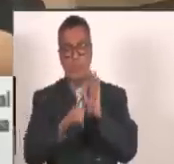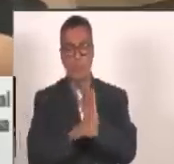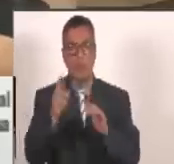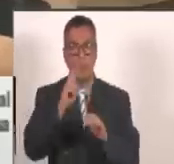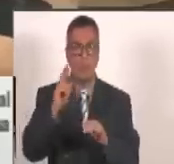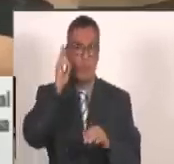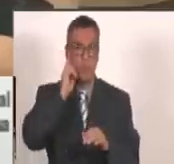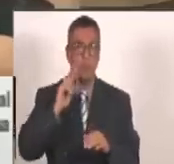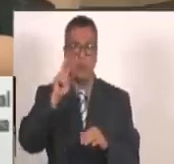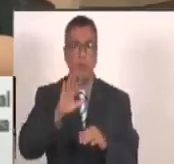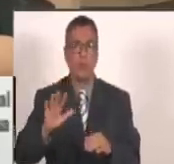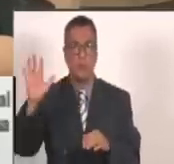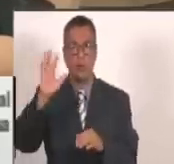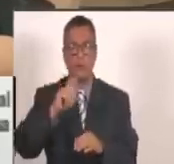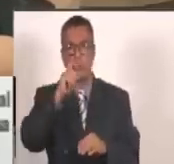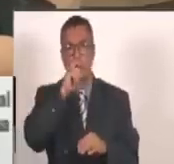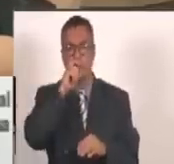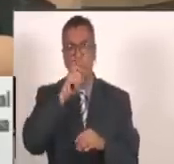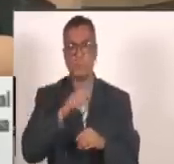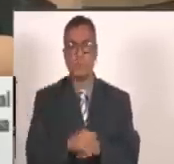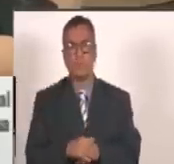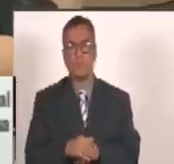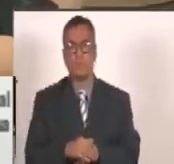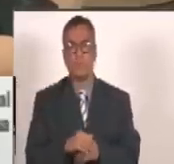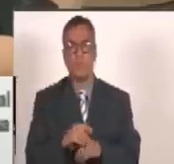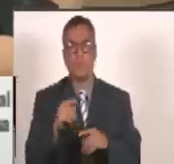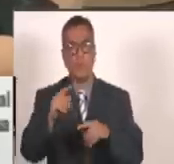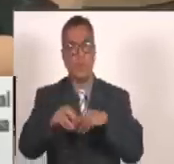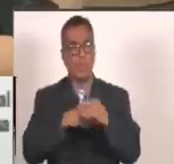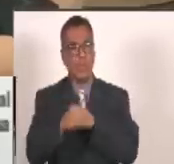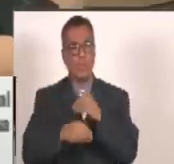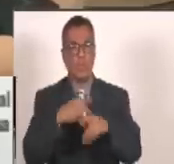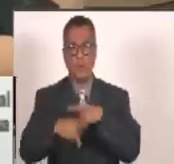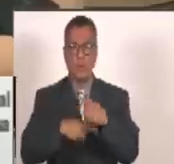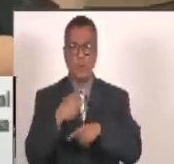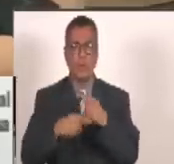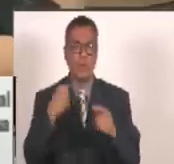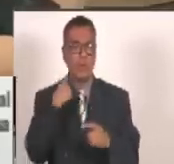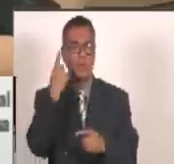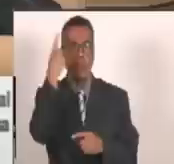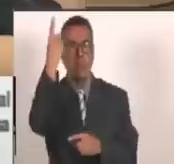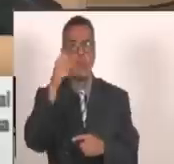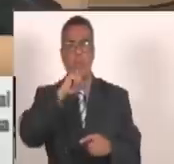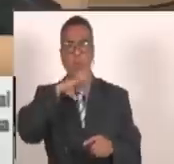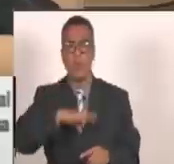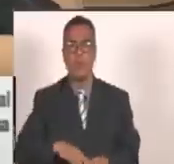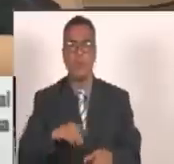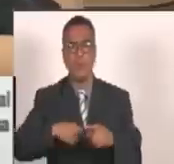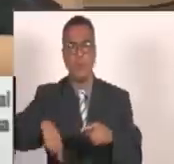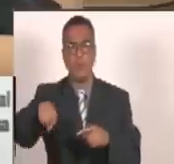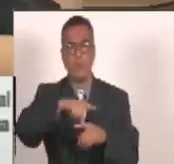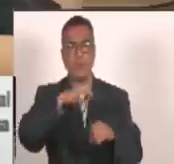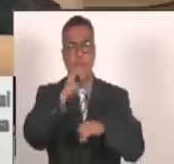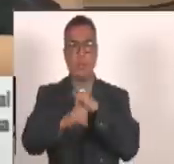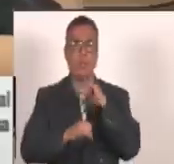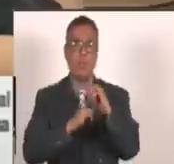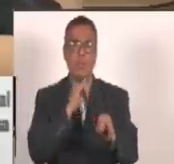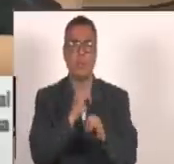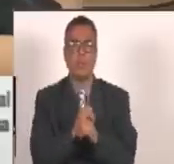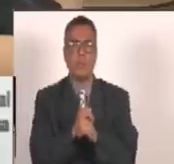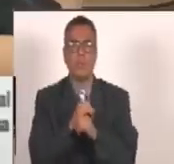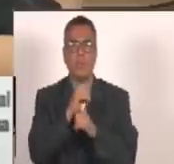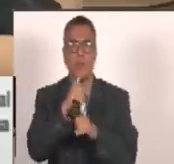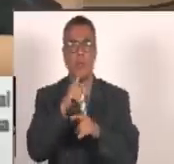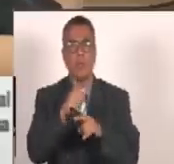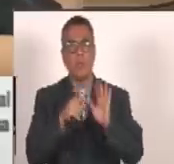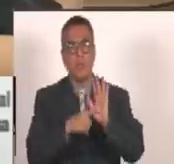República Bolivariana de Venezuela, Nicolás Maduro Moros, cumplió una productiva, exitosa e histórica gira internacional